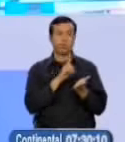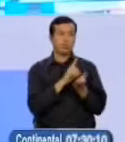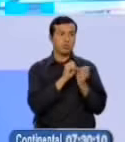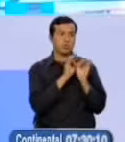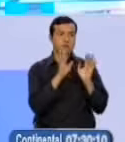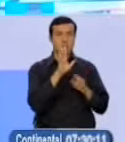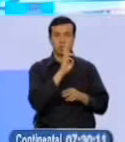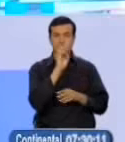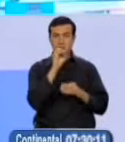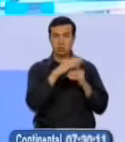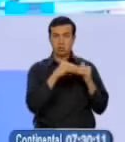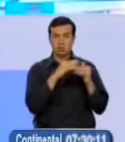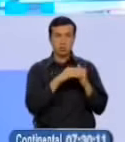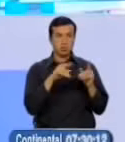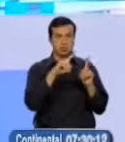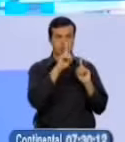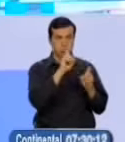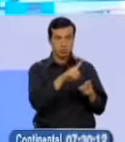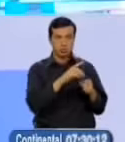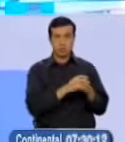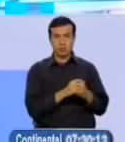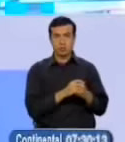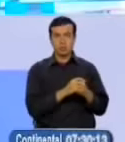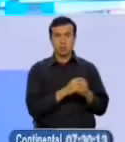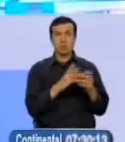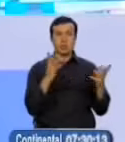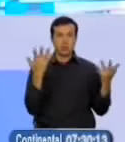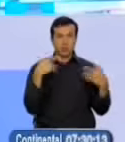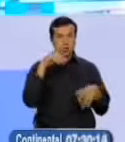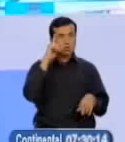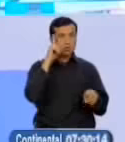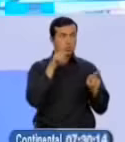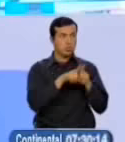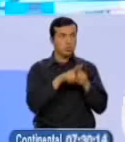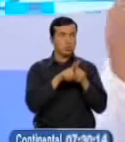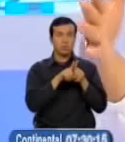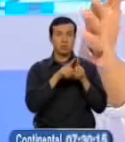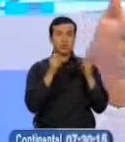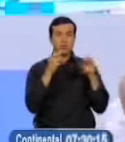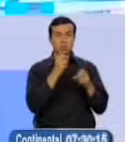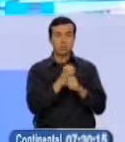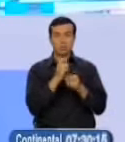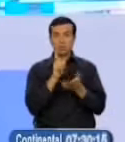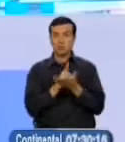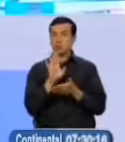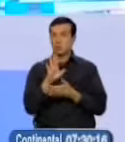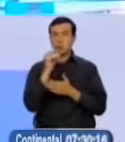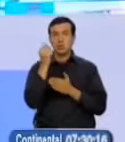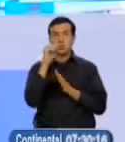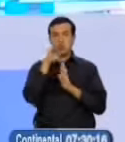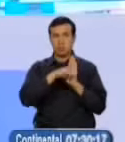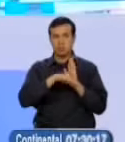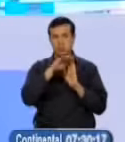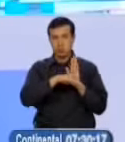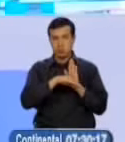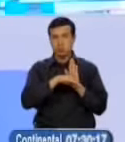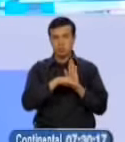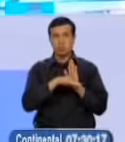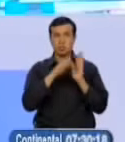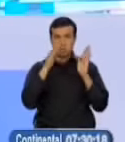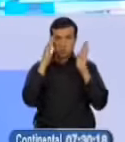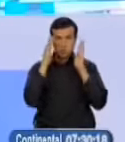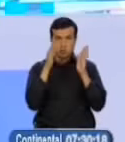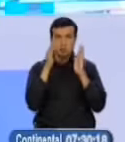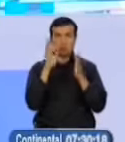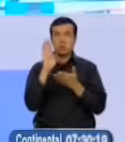le cobra a usted $60 la consulta, pero cuando transa, cuando acuerda, la empresa de medicina prepagada con el médico, siempre el monto es menor. Entonces, en la atención,